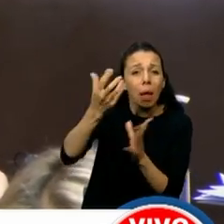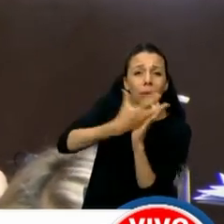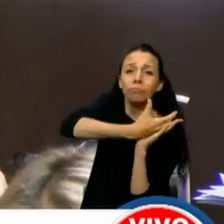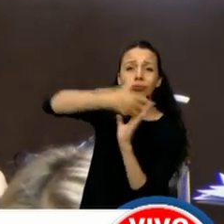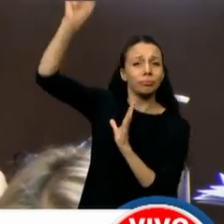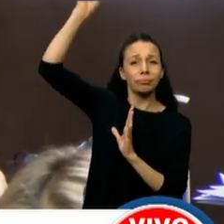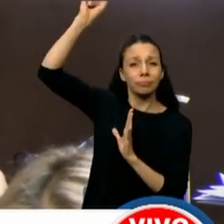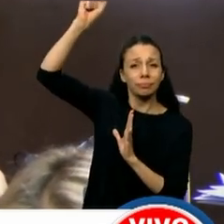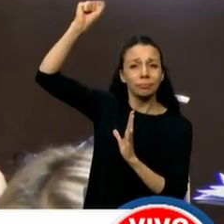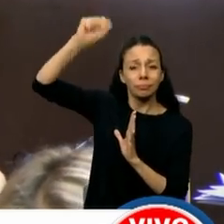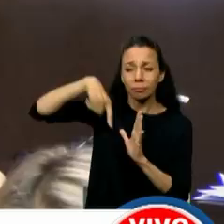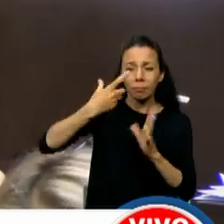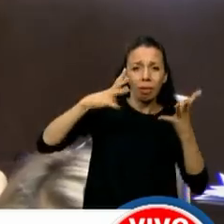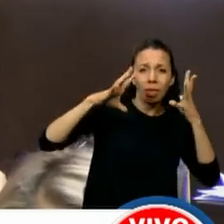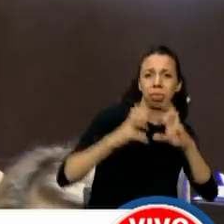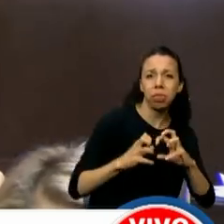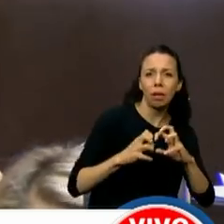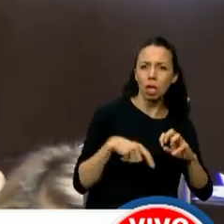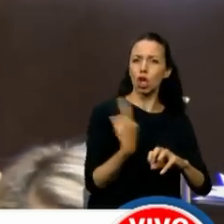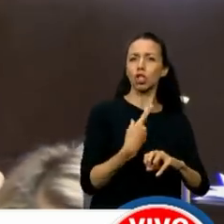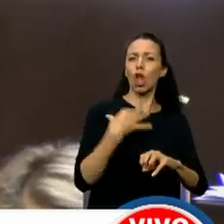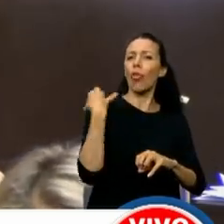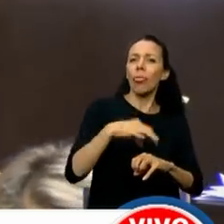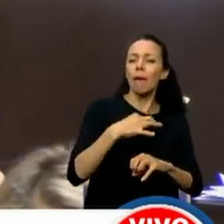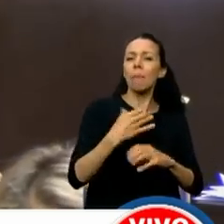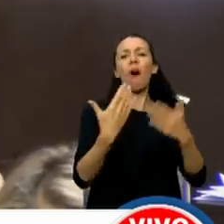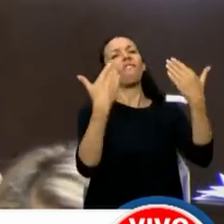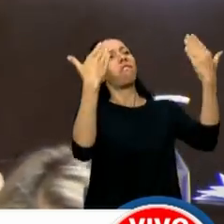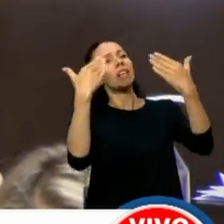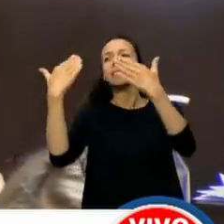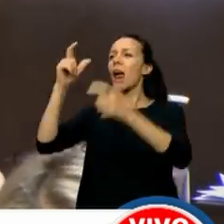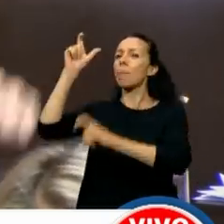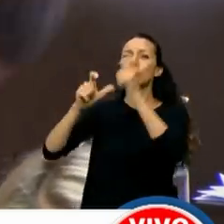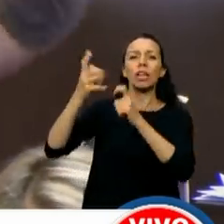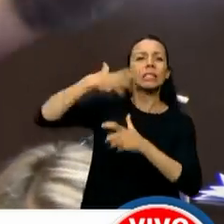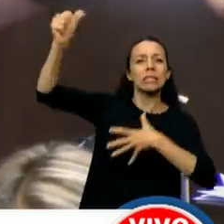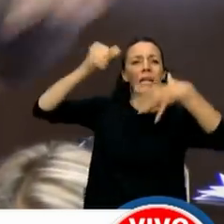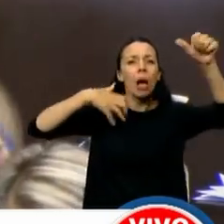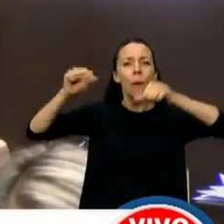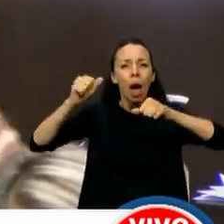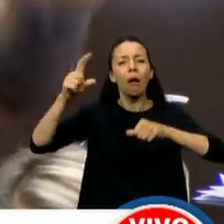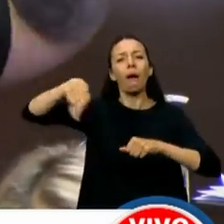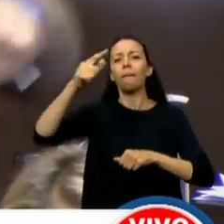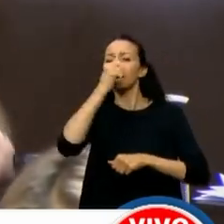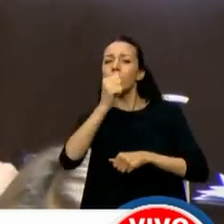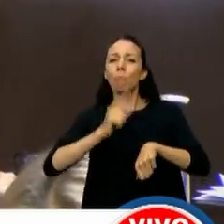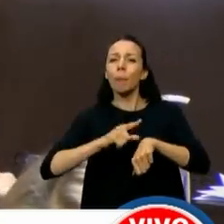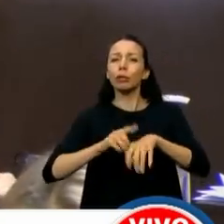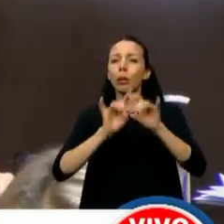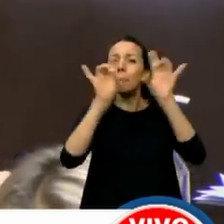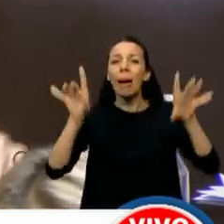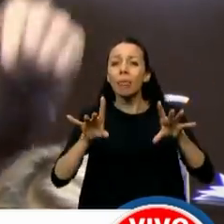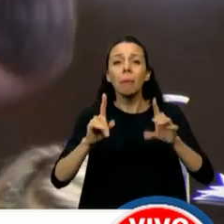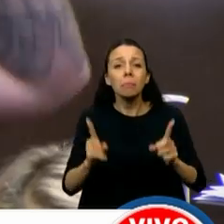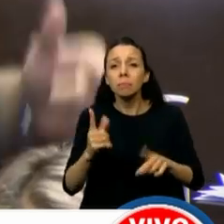hundido y nosotros tenemos que felicitar a los tiempo que se la jugaron que se aprovecharon de la pandemia mente los argentinos la